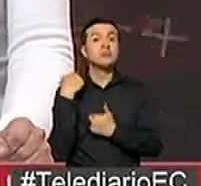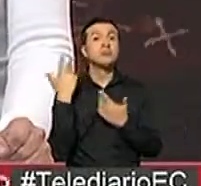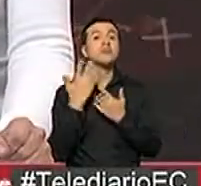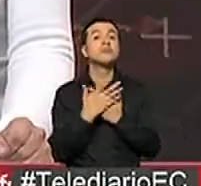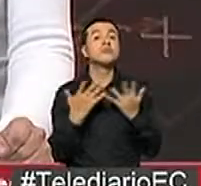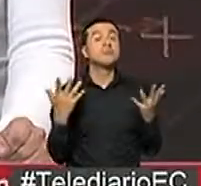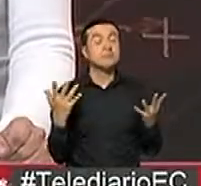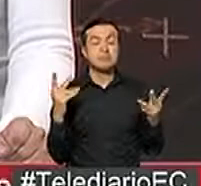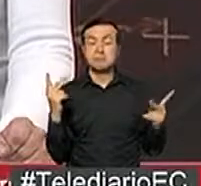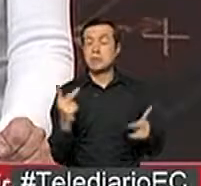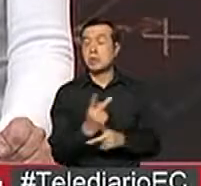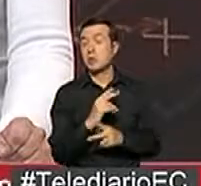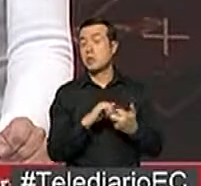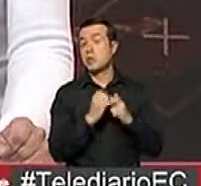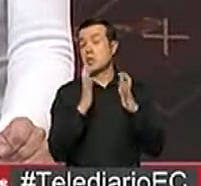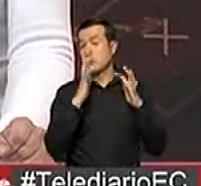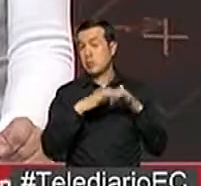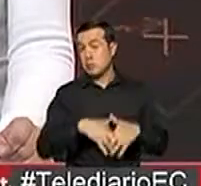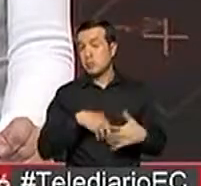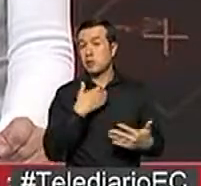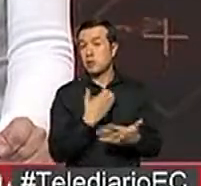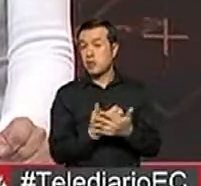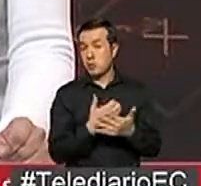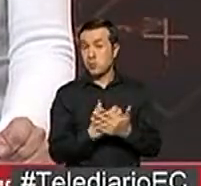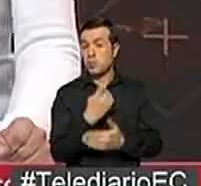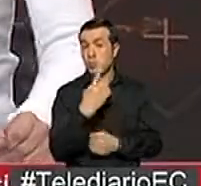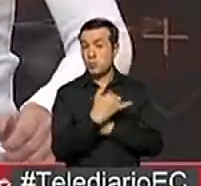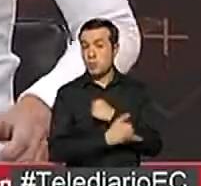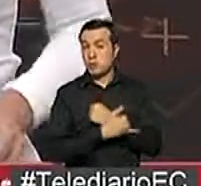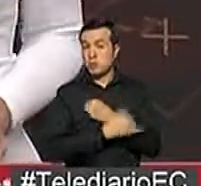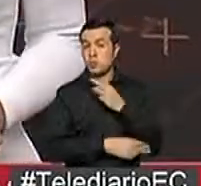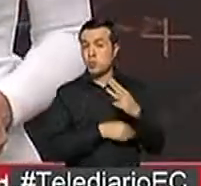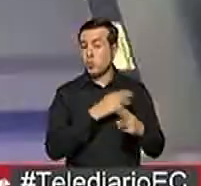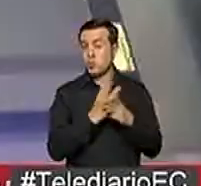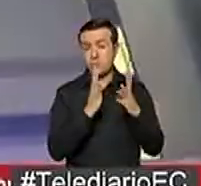de una de las peores crisis económicas de un país en el mundo.